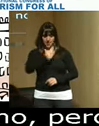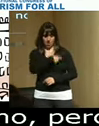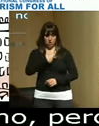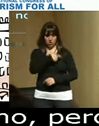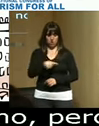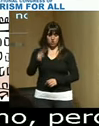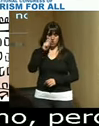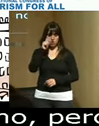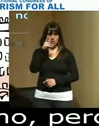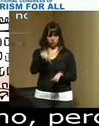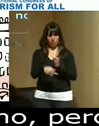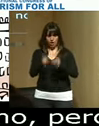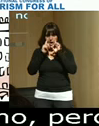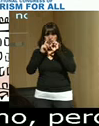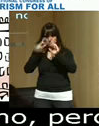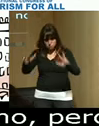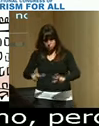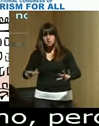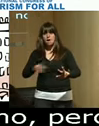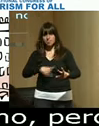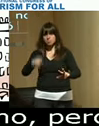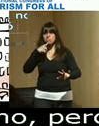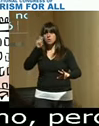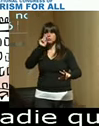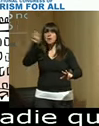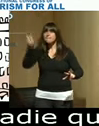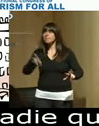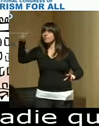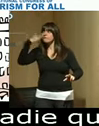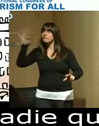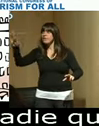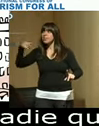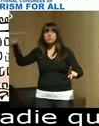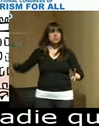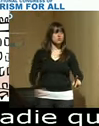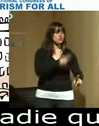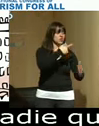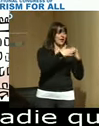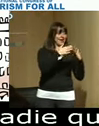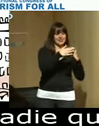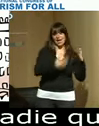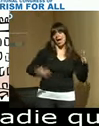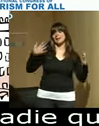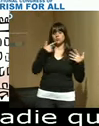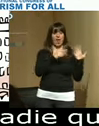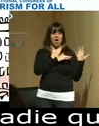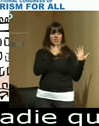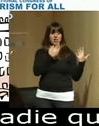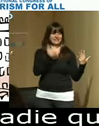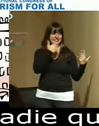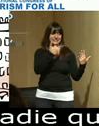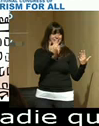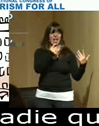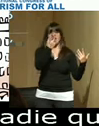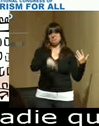Turismo, pasó un caso muy grave de una turista francesa y yo estaba en casa, en esa época no se usaba tanto la computadora como ahora y yo tampoco